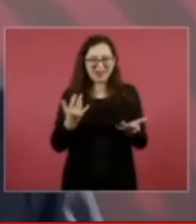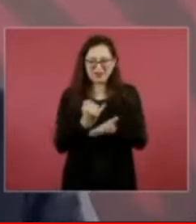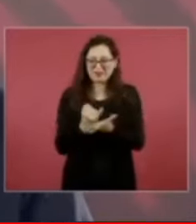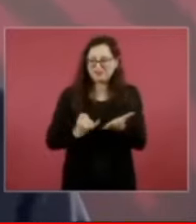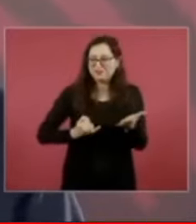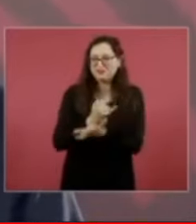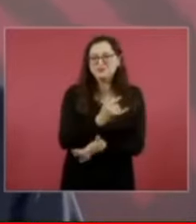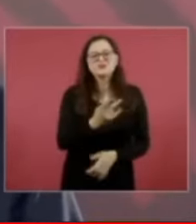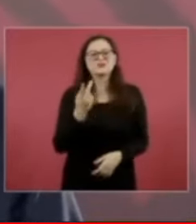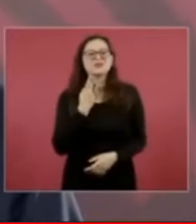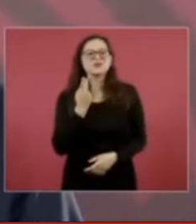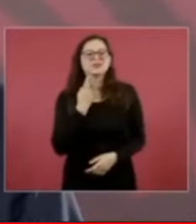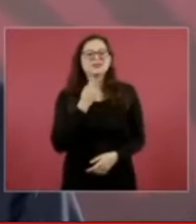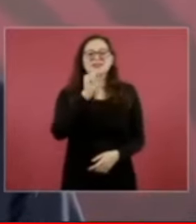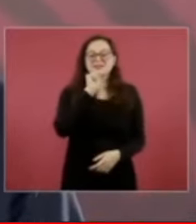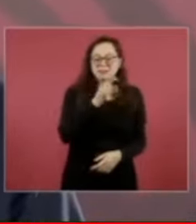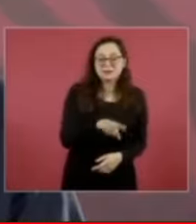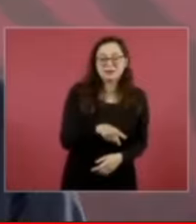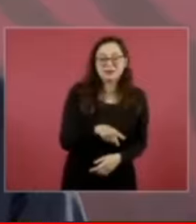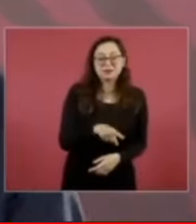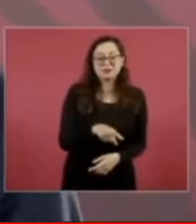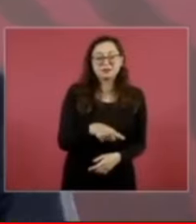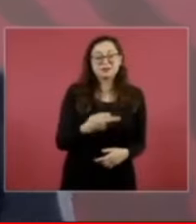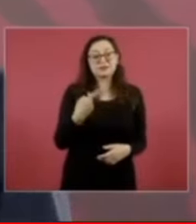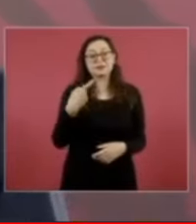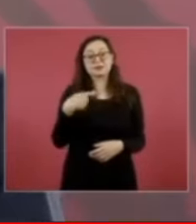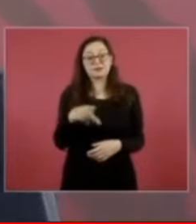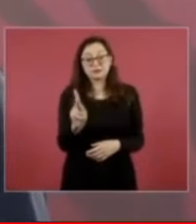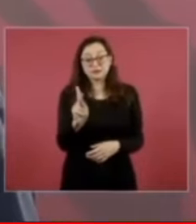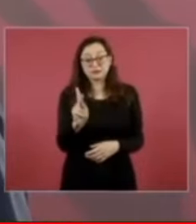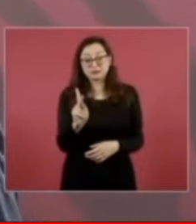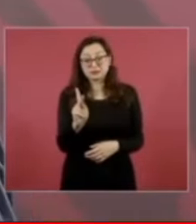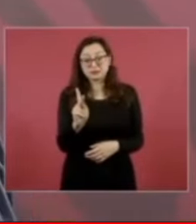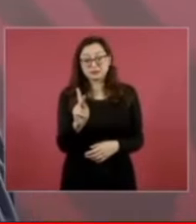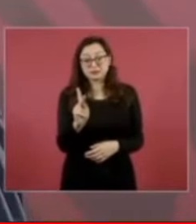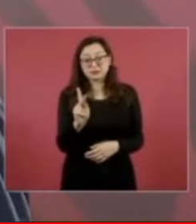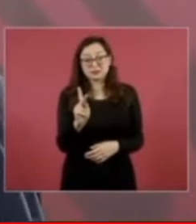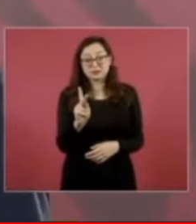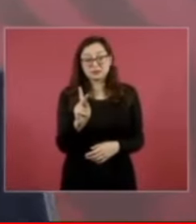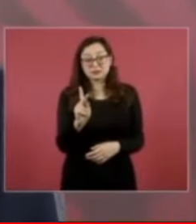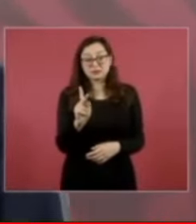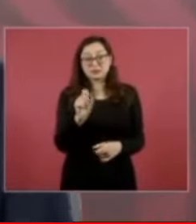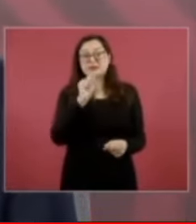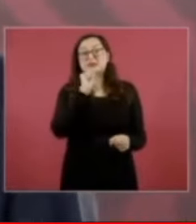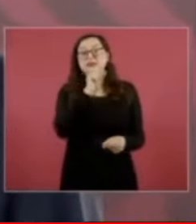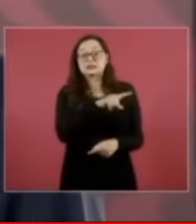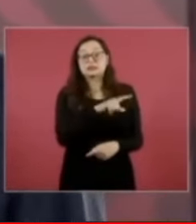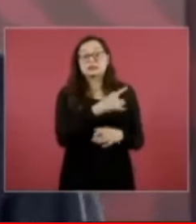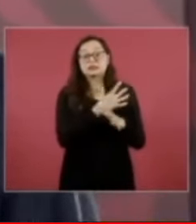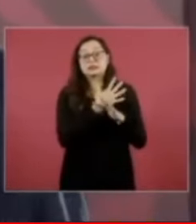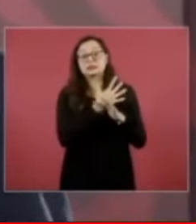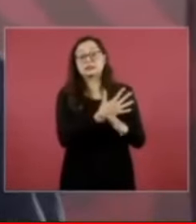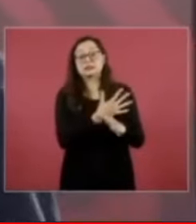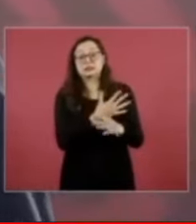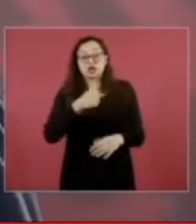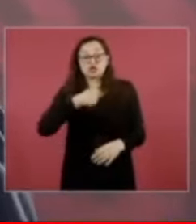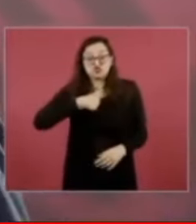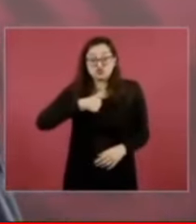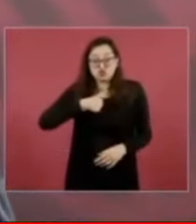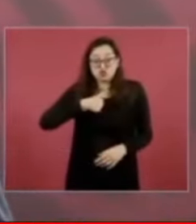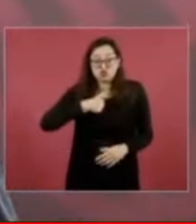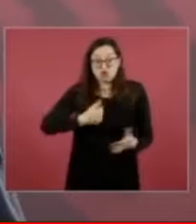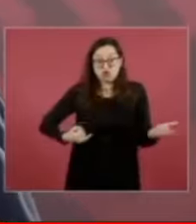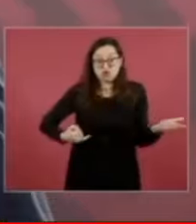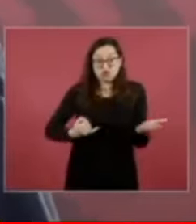monarquía española pero pues hay también españoles que están de acuerdo con estas acciones de Claudia